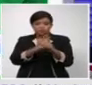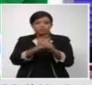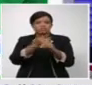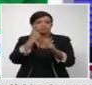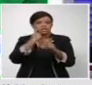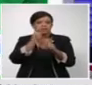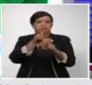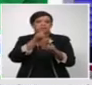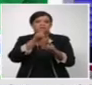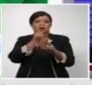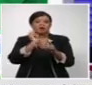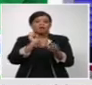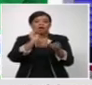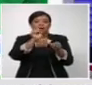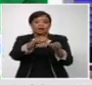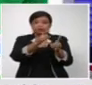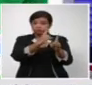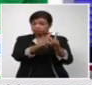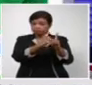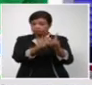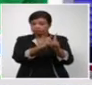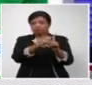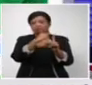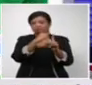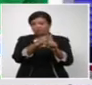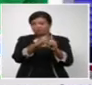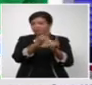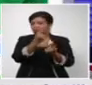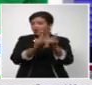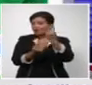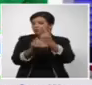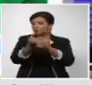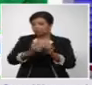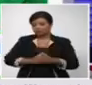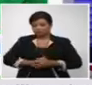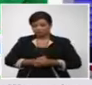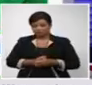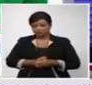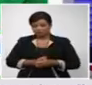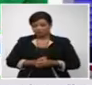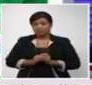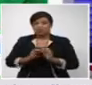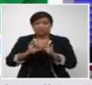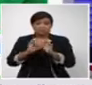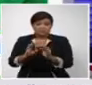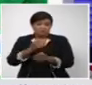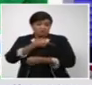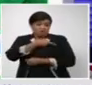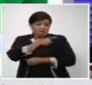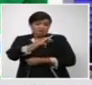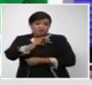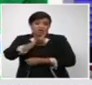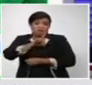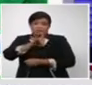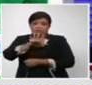es donde sale el mayor número de casos positivos. Eso fue en el día de ayer, el